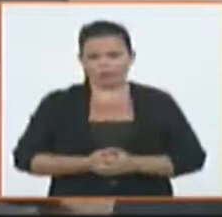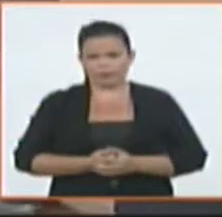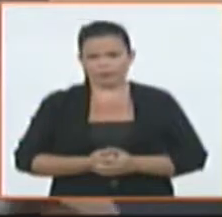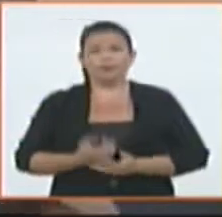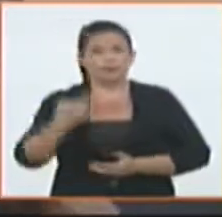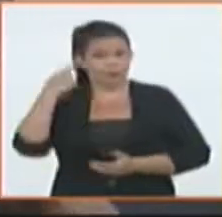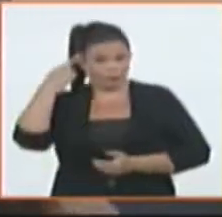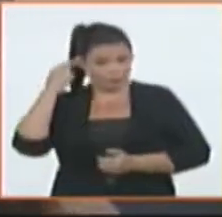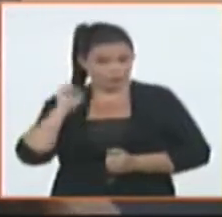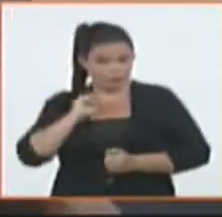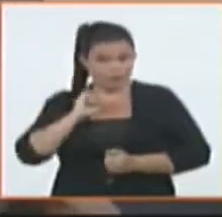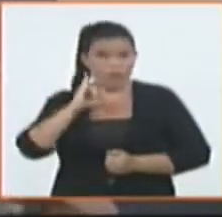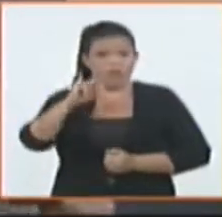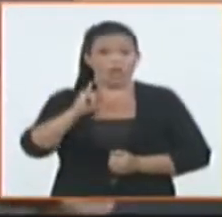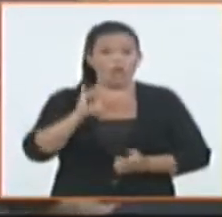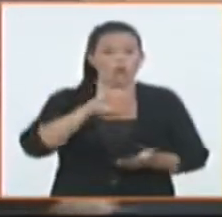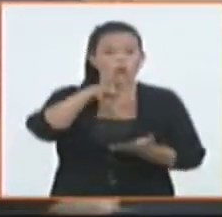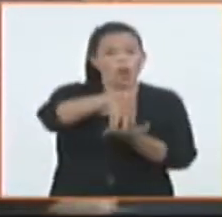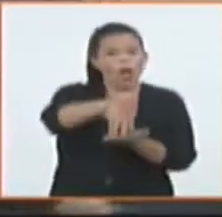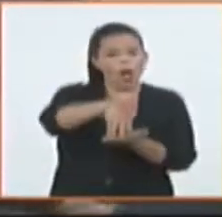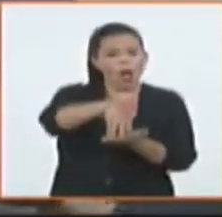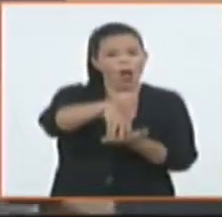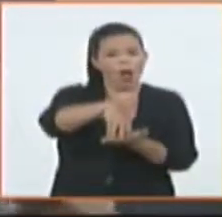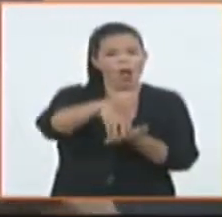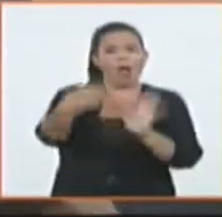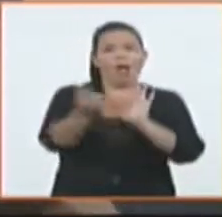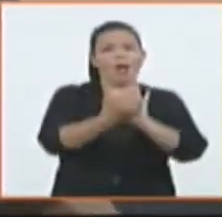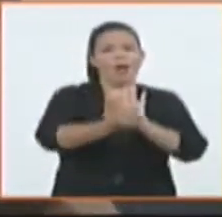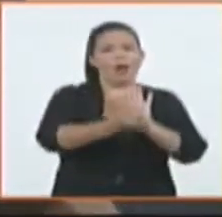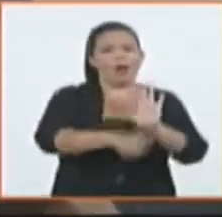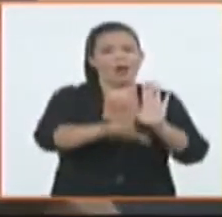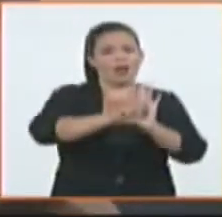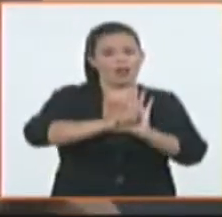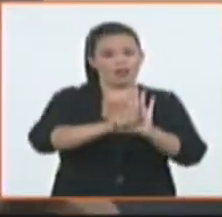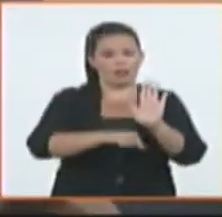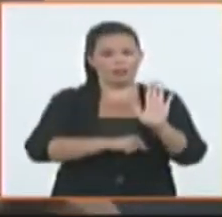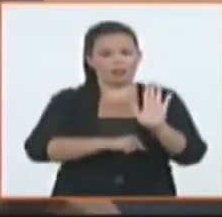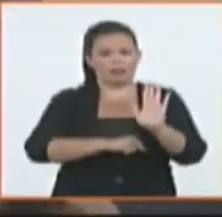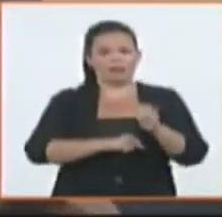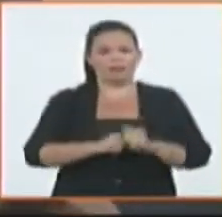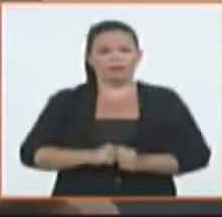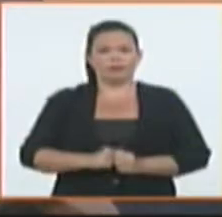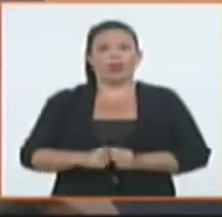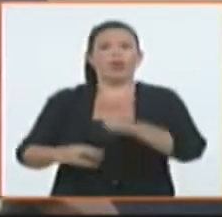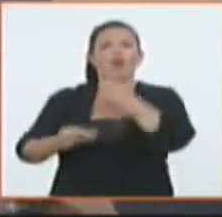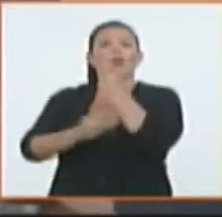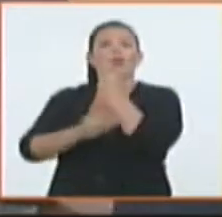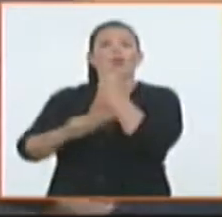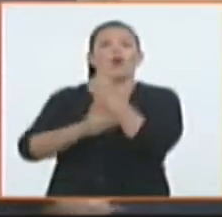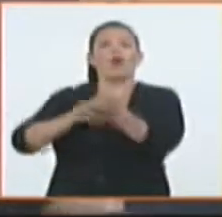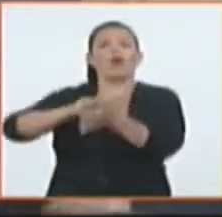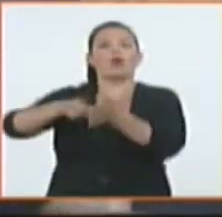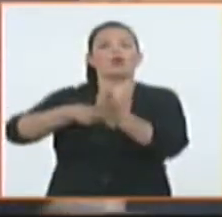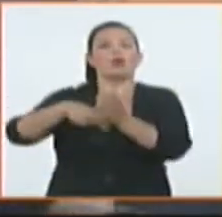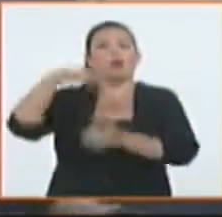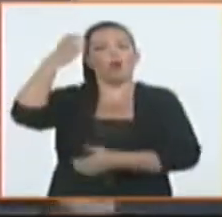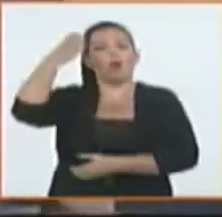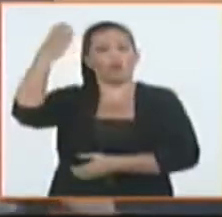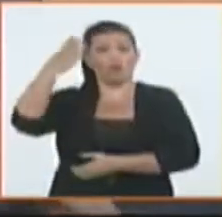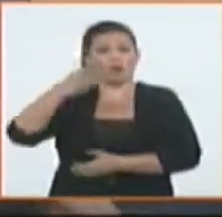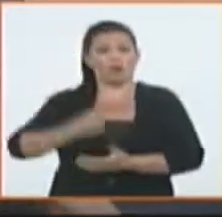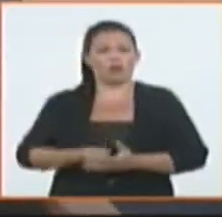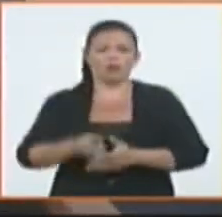que aprueban ley, el poder ejecutivo en el gobierno, o sea, lo que hace la parte ejecutiva